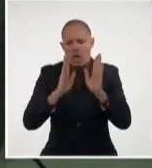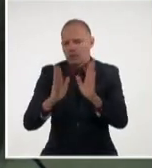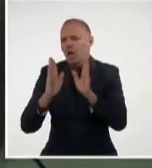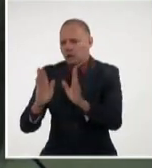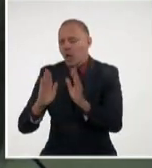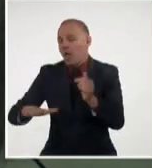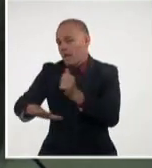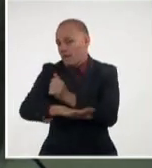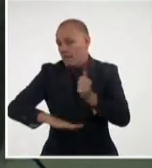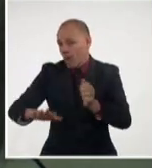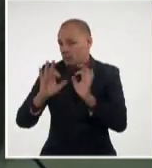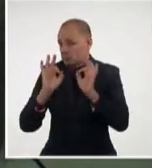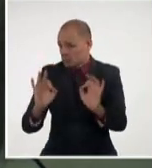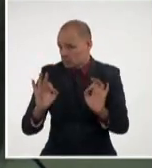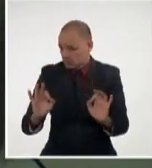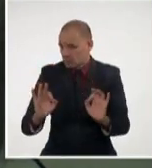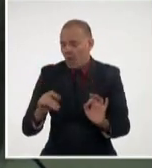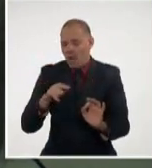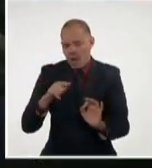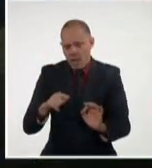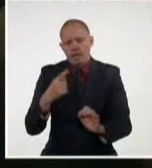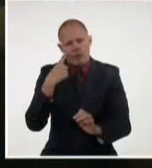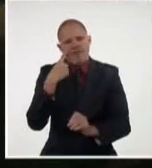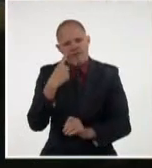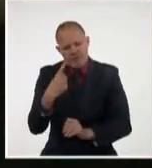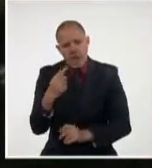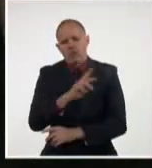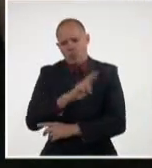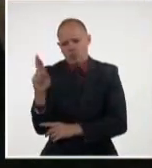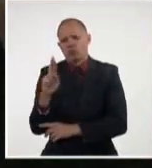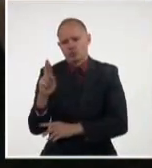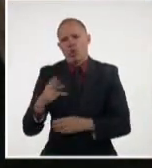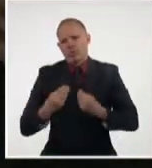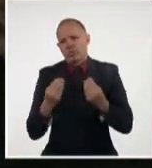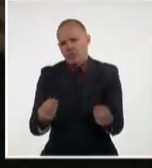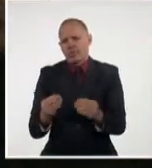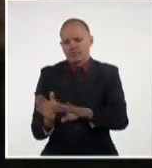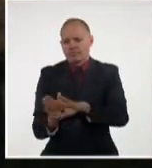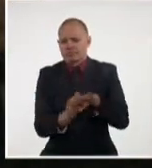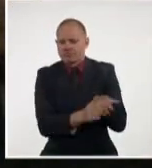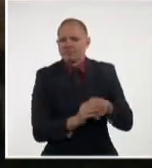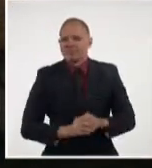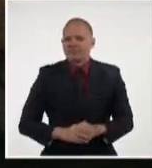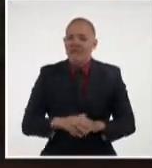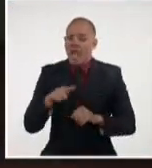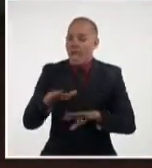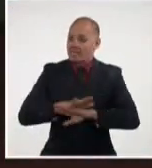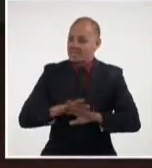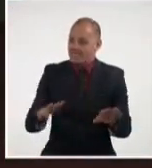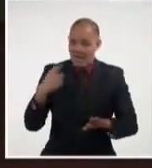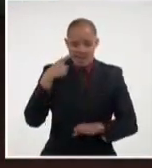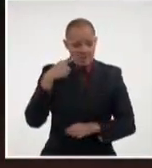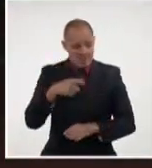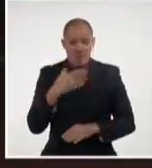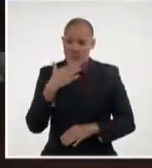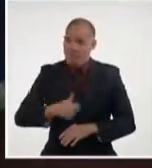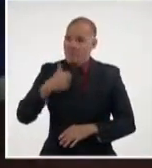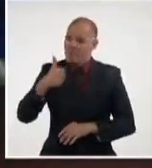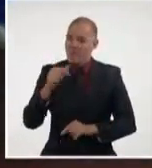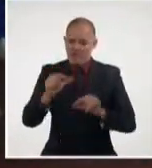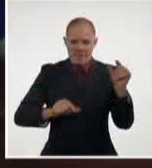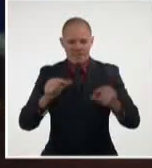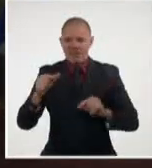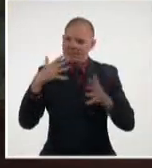concreta día a día la revolución. De emociones, cantos y alegría se vistió este 31 de diciembre